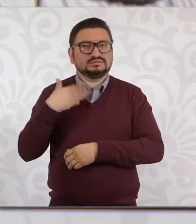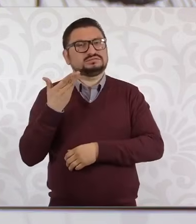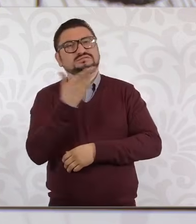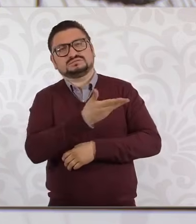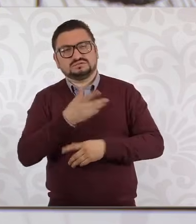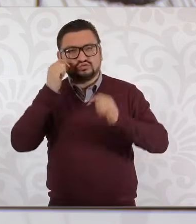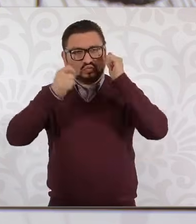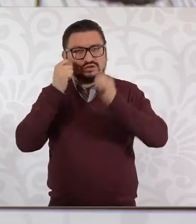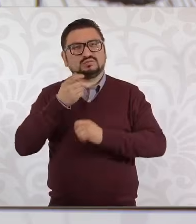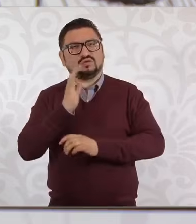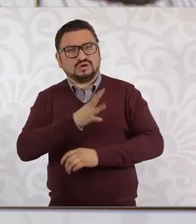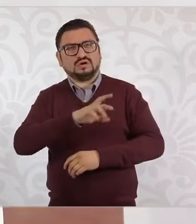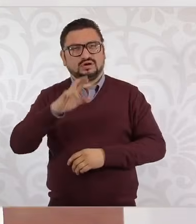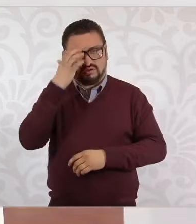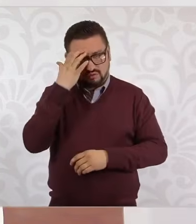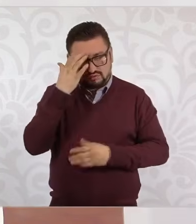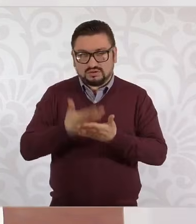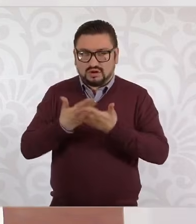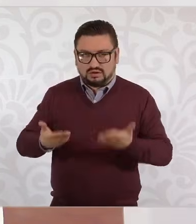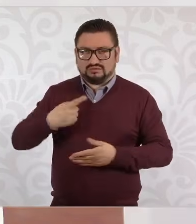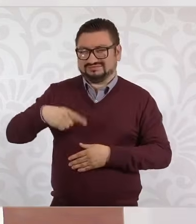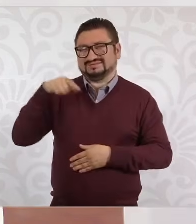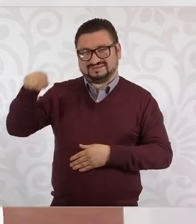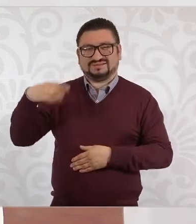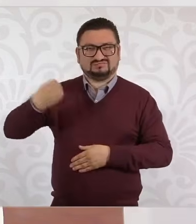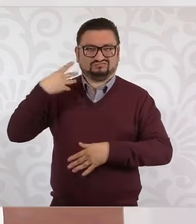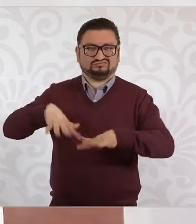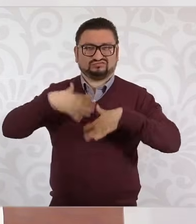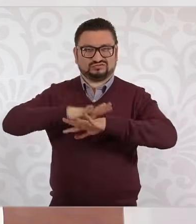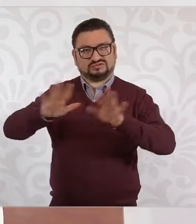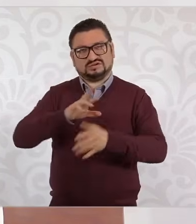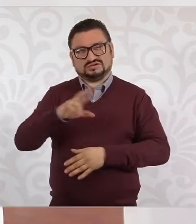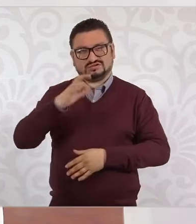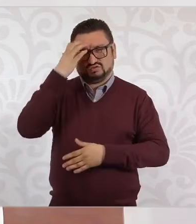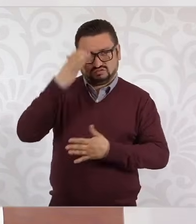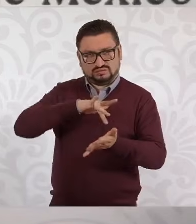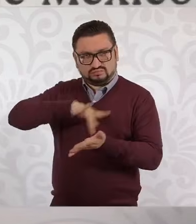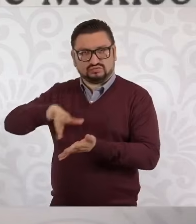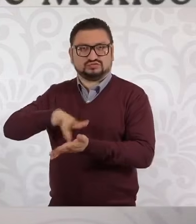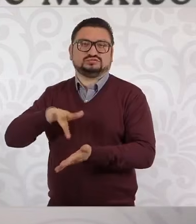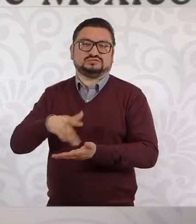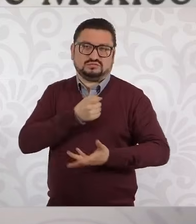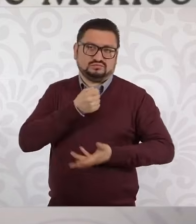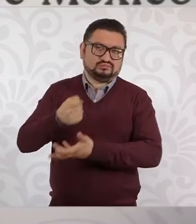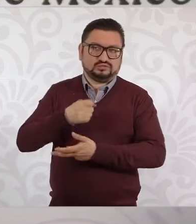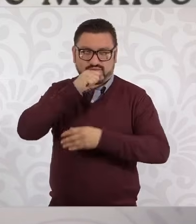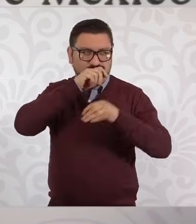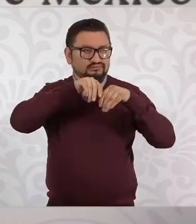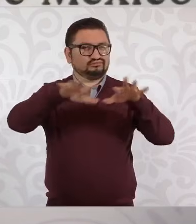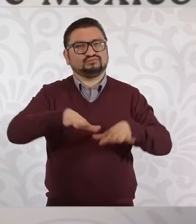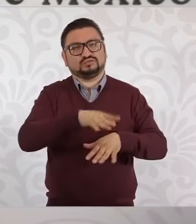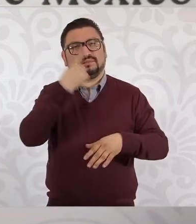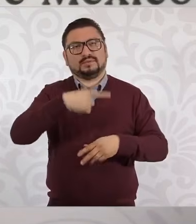del turismo comunitario. Por eso hicimos ahí el evento y ahora vamos a apoyar con recursos y promoción para que